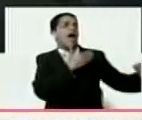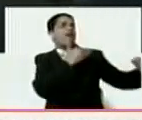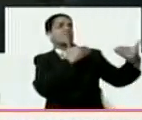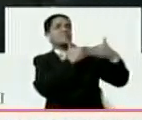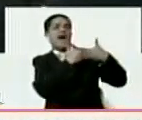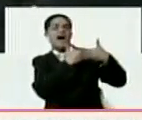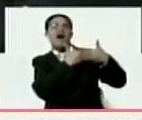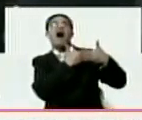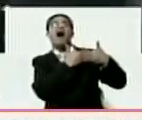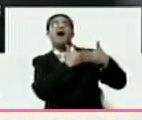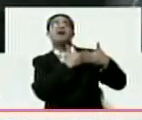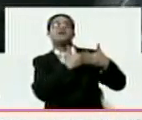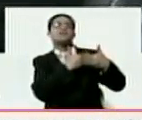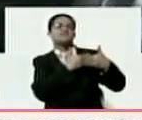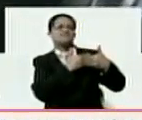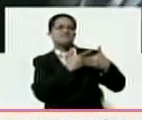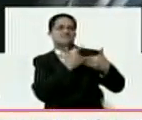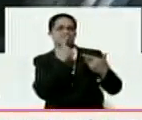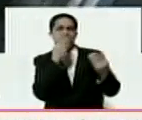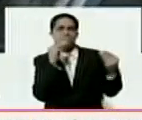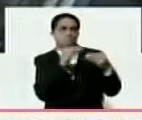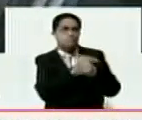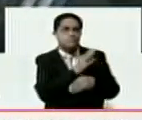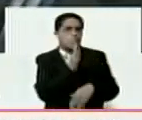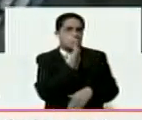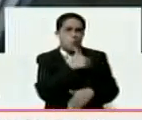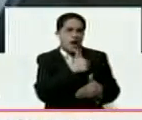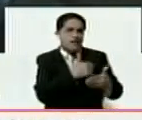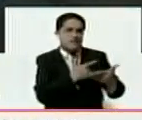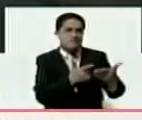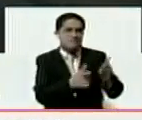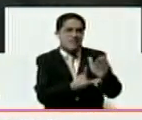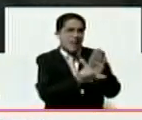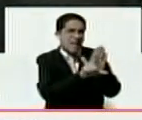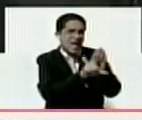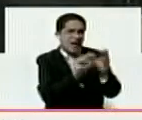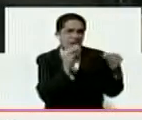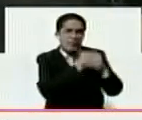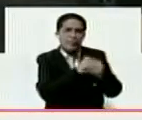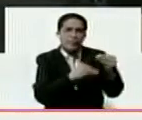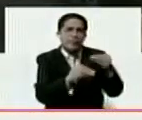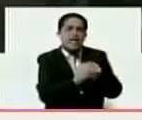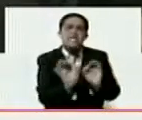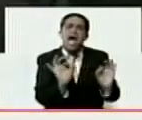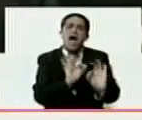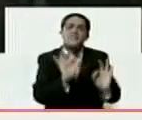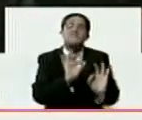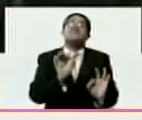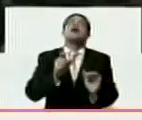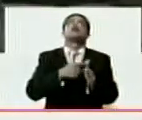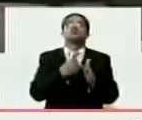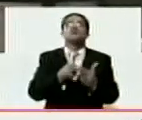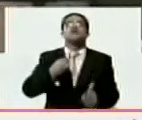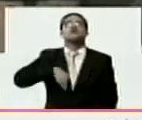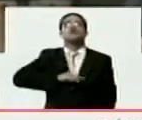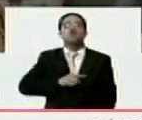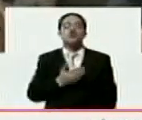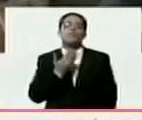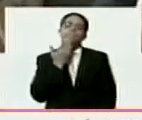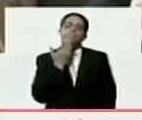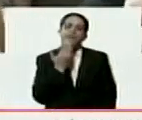no tienen base jurídica ninguna para sustentar lo que están haciendo. Y por eso nosotros le rogamos,